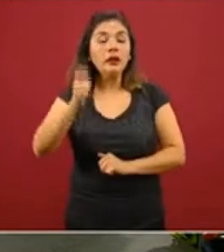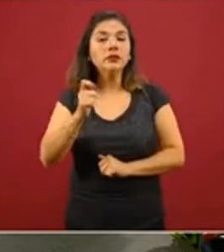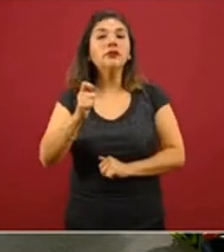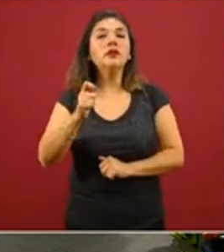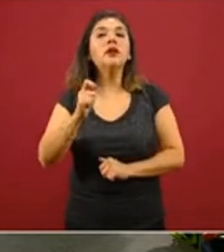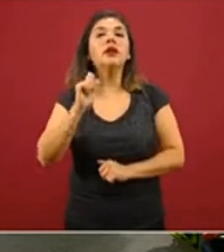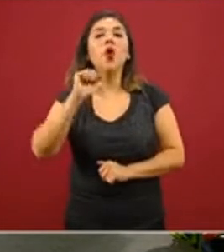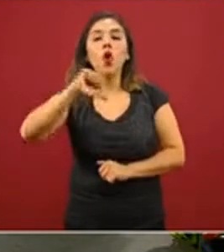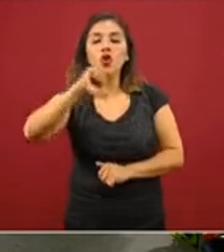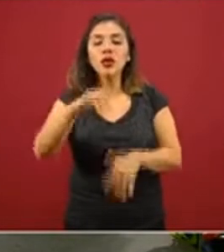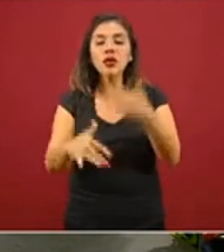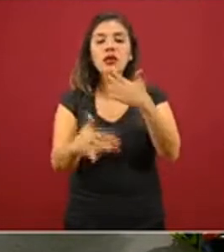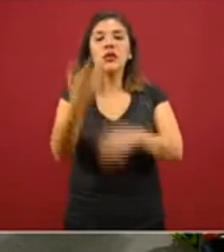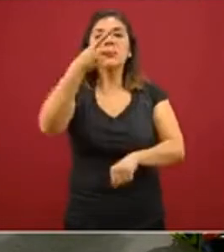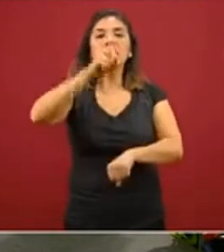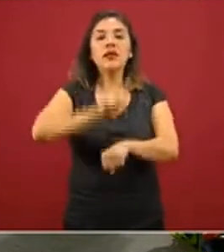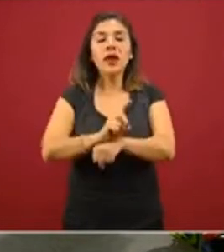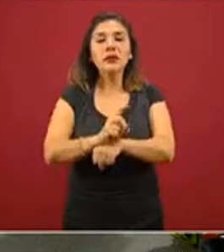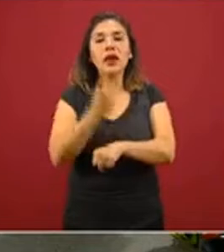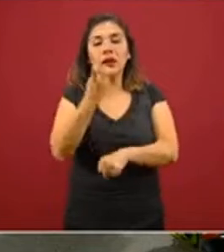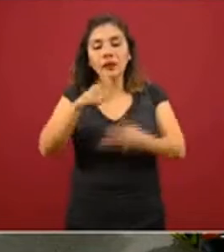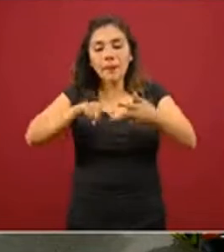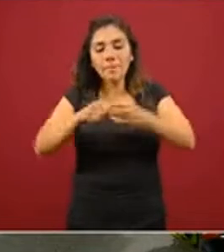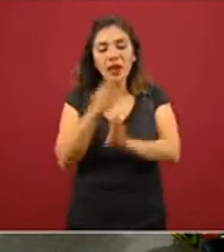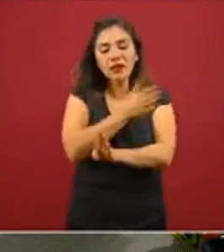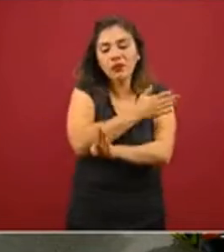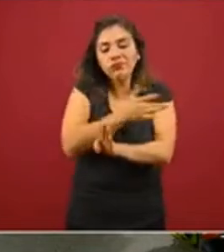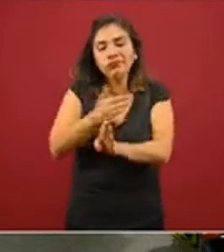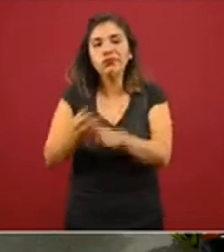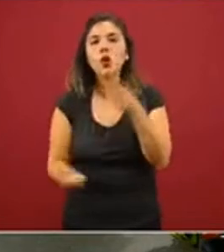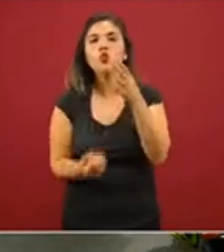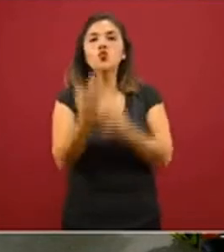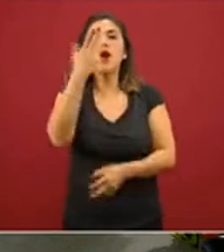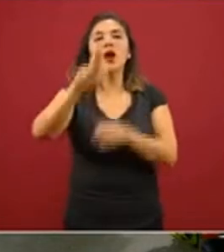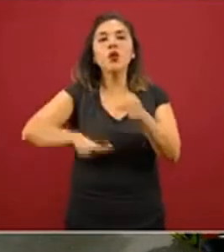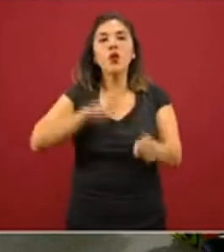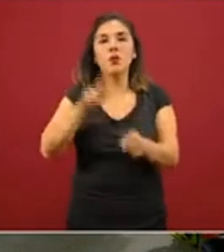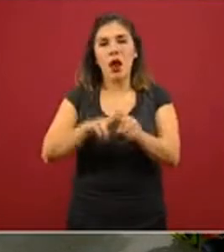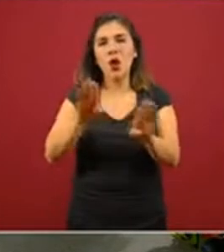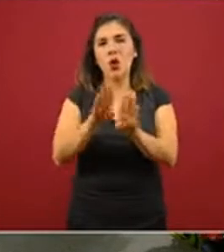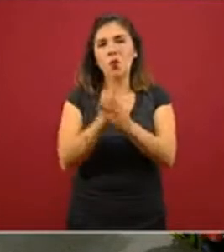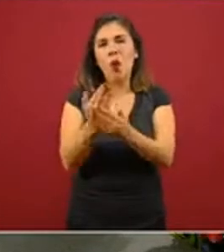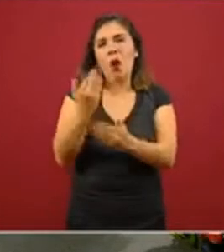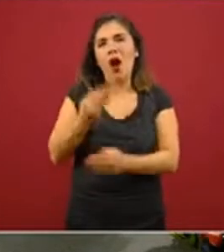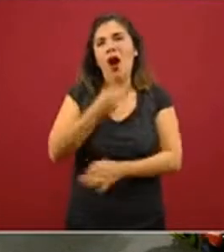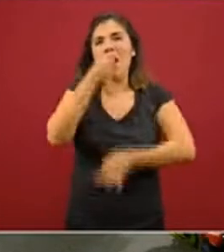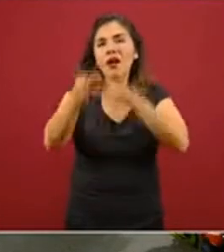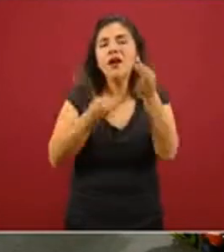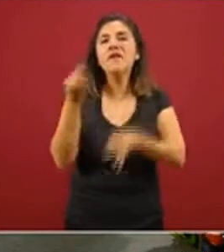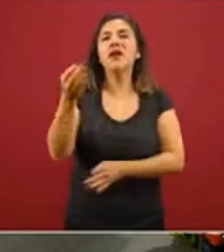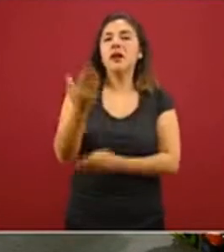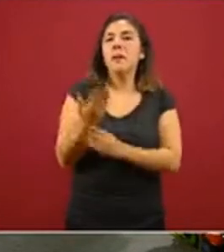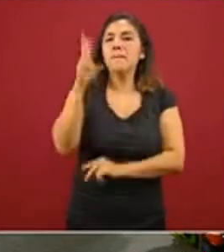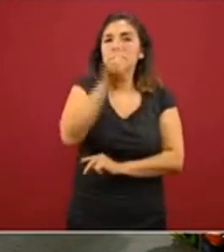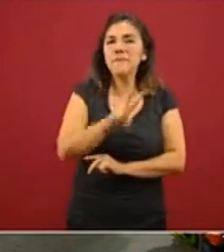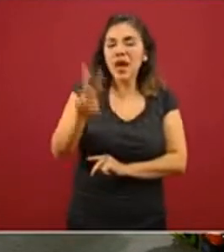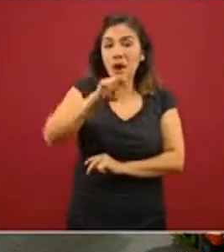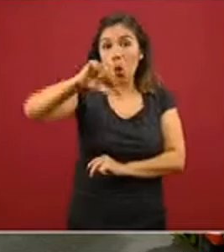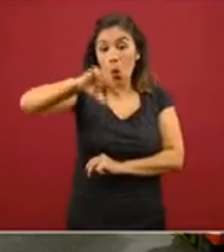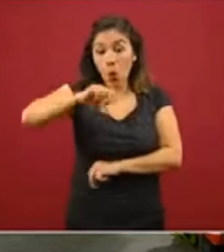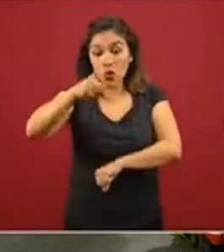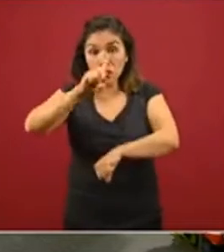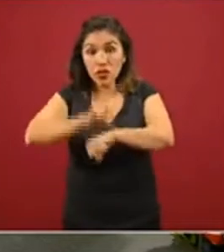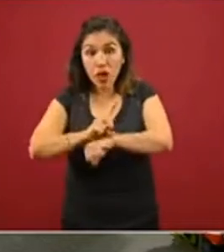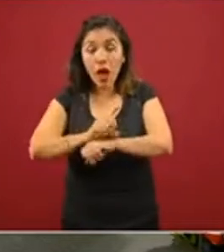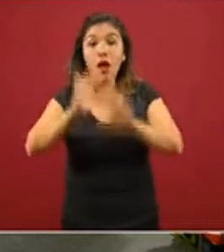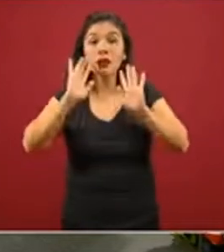el 15º día de esta nueva normalidad. Como se estuvo anunciando durante el fin de semana y desde el viernes, pues el día de hoy